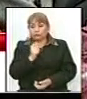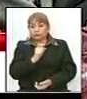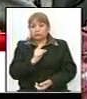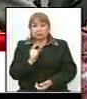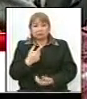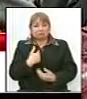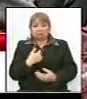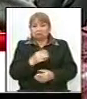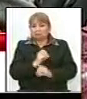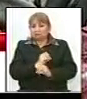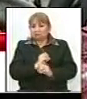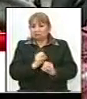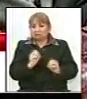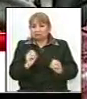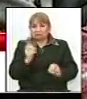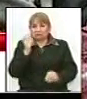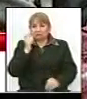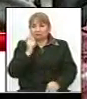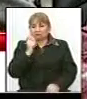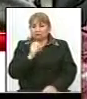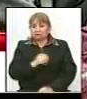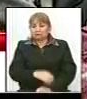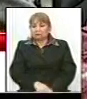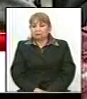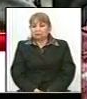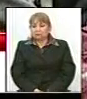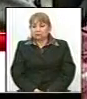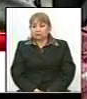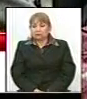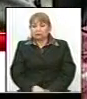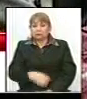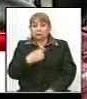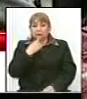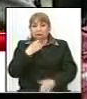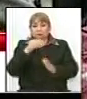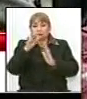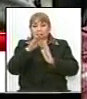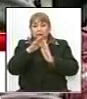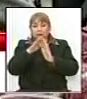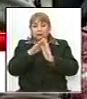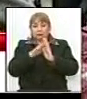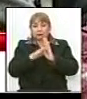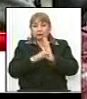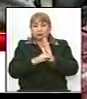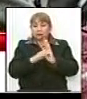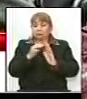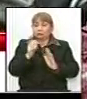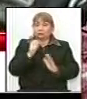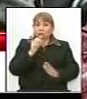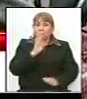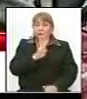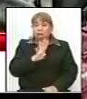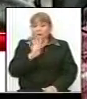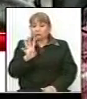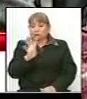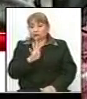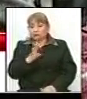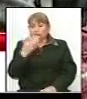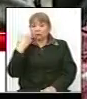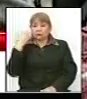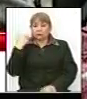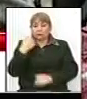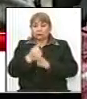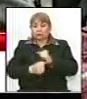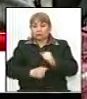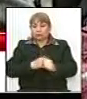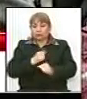tiene ninguna pensión de jubilación. La siguiente. Y esto ha ido en disminución porque se había logrado hasta un 44% en los años anteriores y